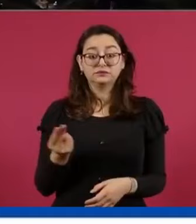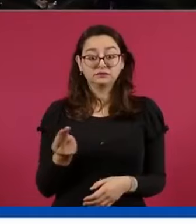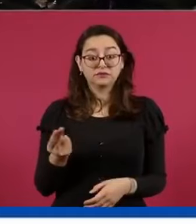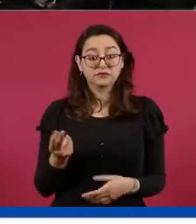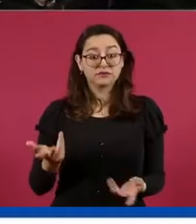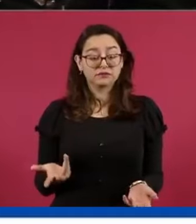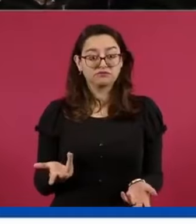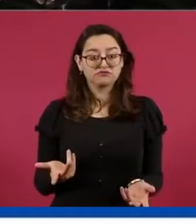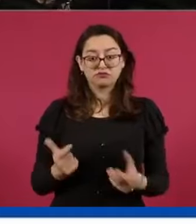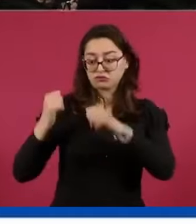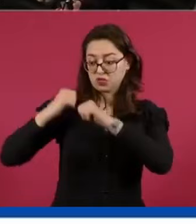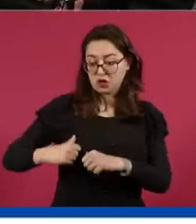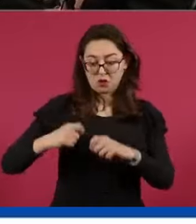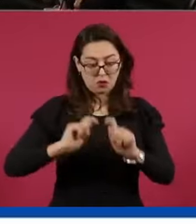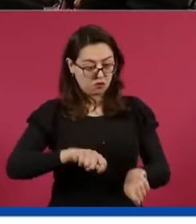porque el poder